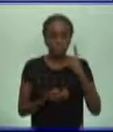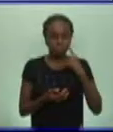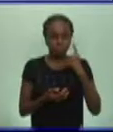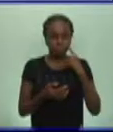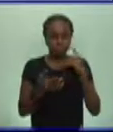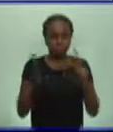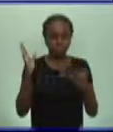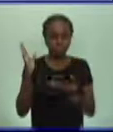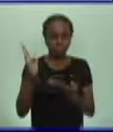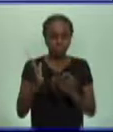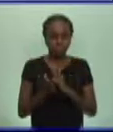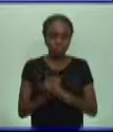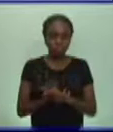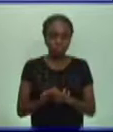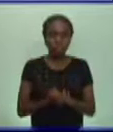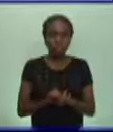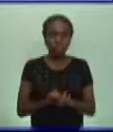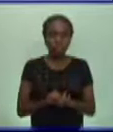detenidamente.